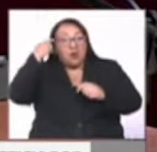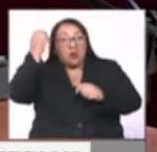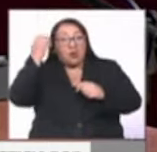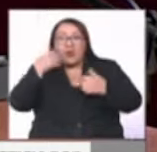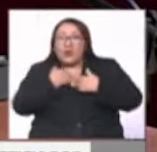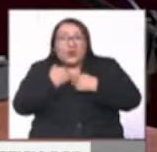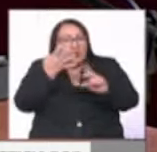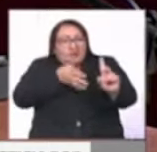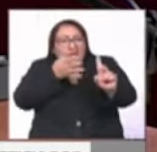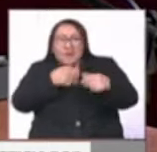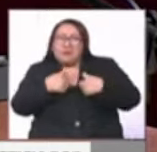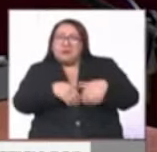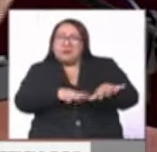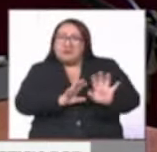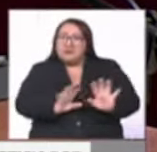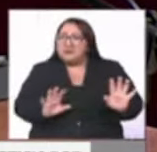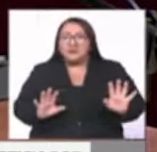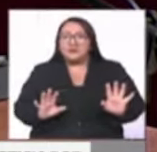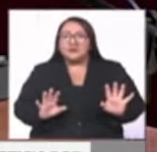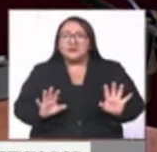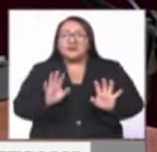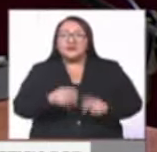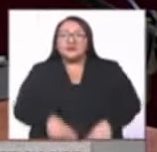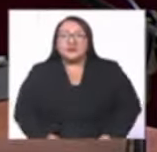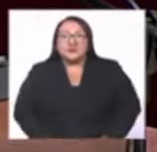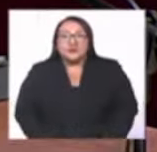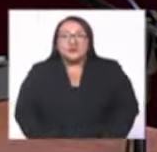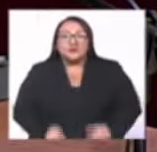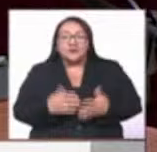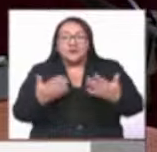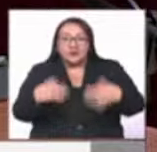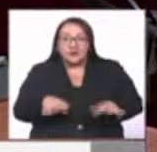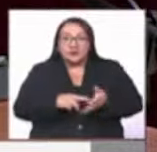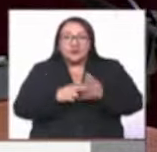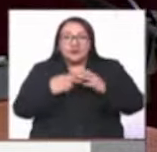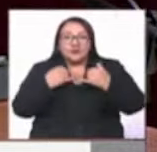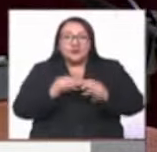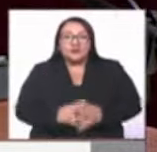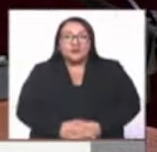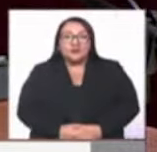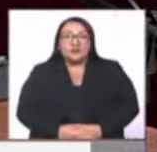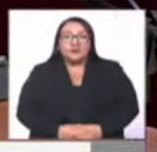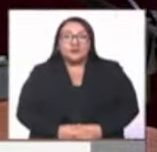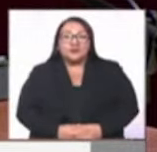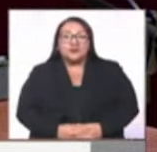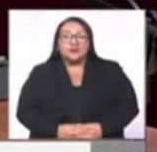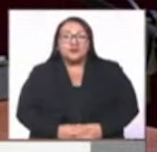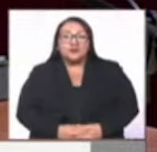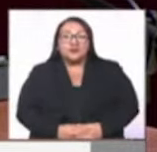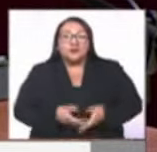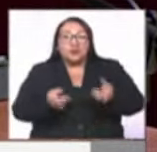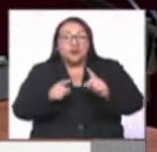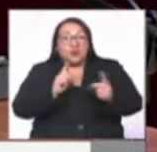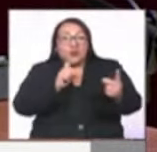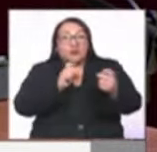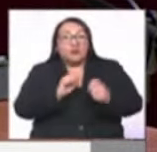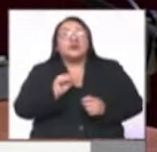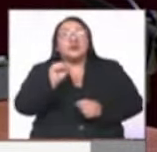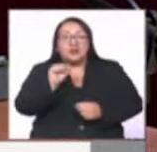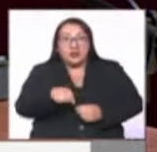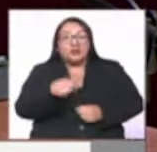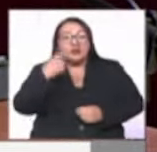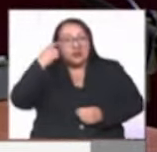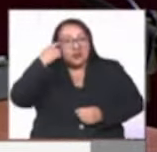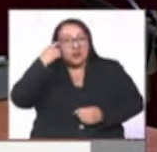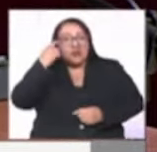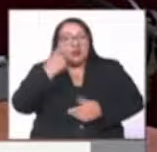evaluar nos corresponde evaluar lo que es un hecho y ahí está la información es que cuando la entrevistó sí pensaba